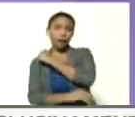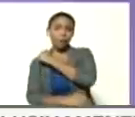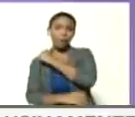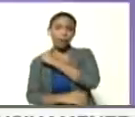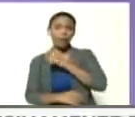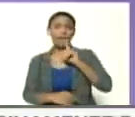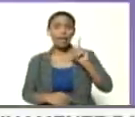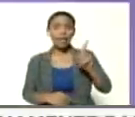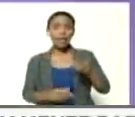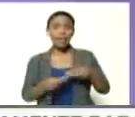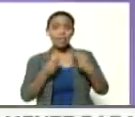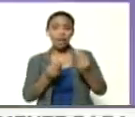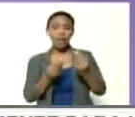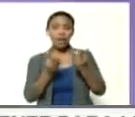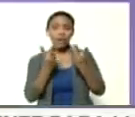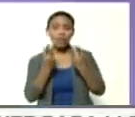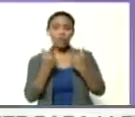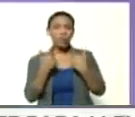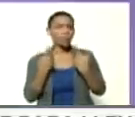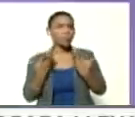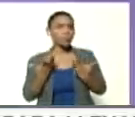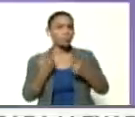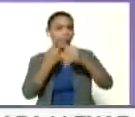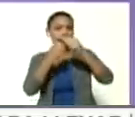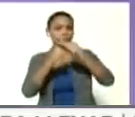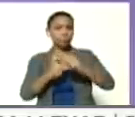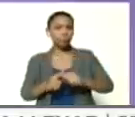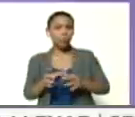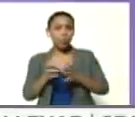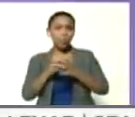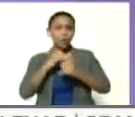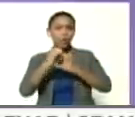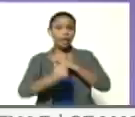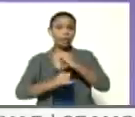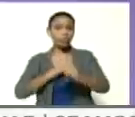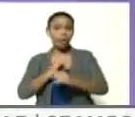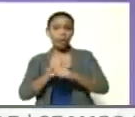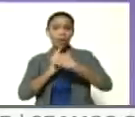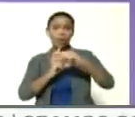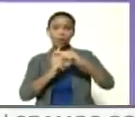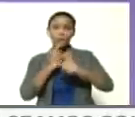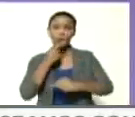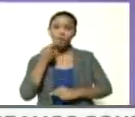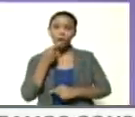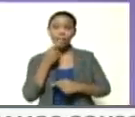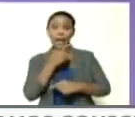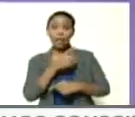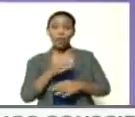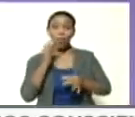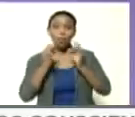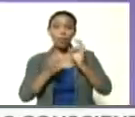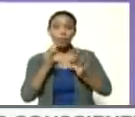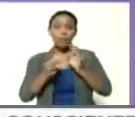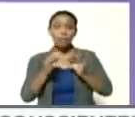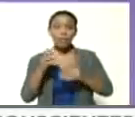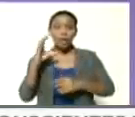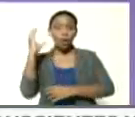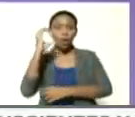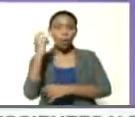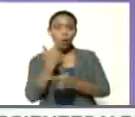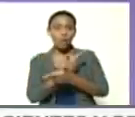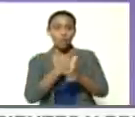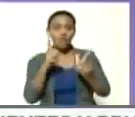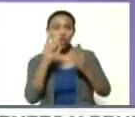narcotráfico. Daba cifras que dan cuenta del Comité Internacional de la Cruz Roja, que justamente Colombia lidera las cifras